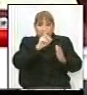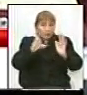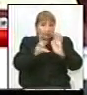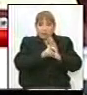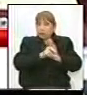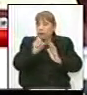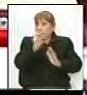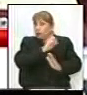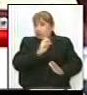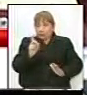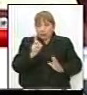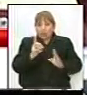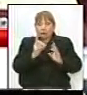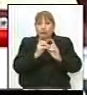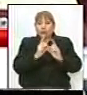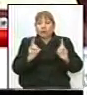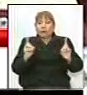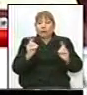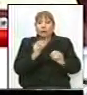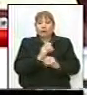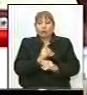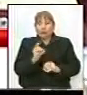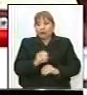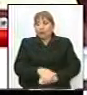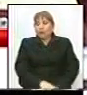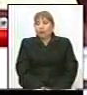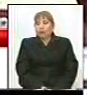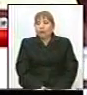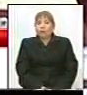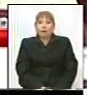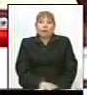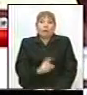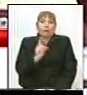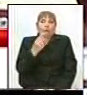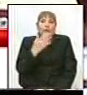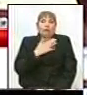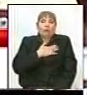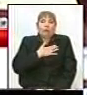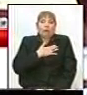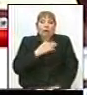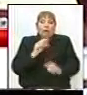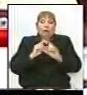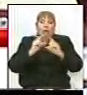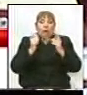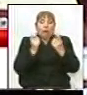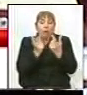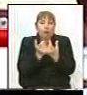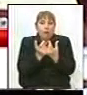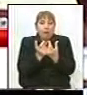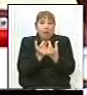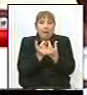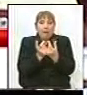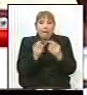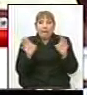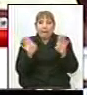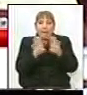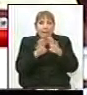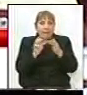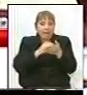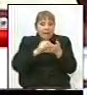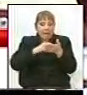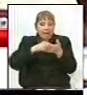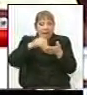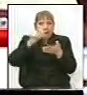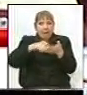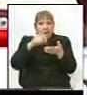conducta antidemocrática. Entonces, en el primer grupo, en cuanto a la cancelación de inscripción